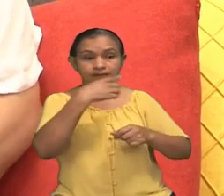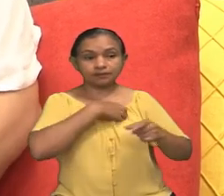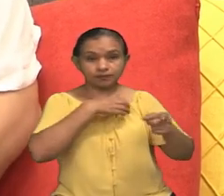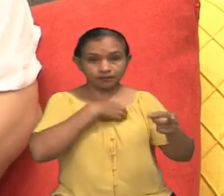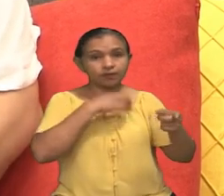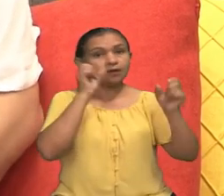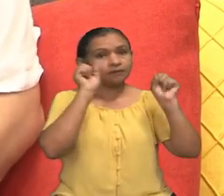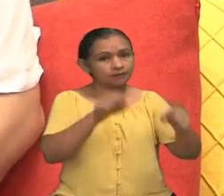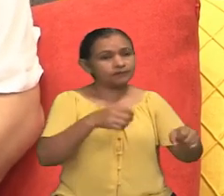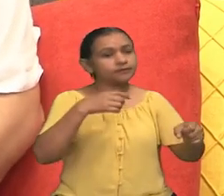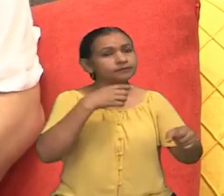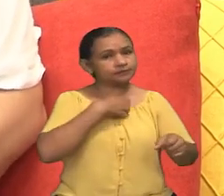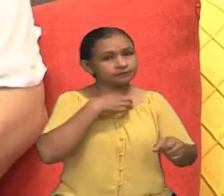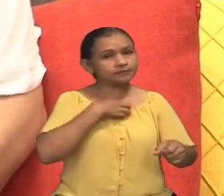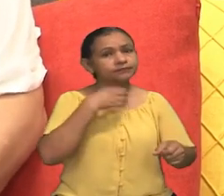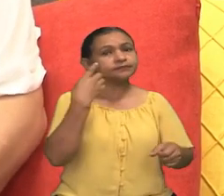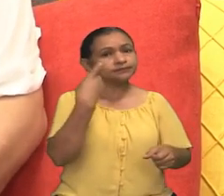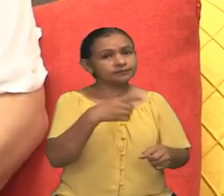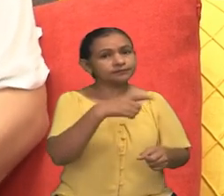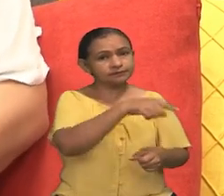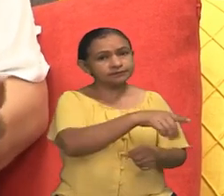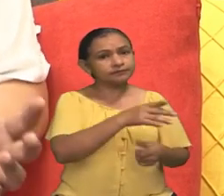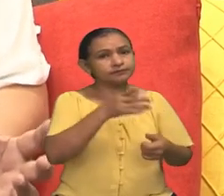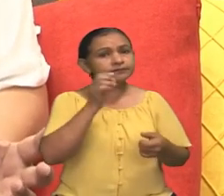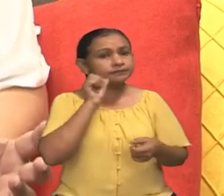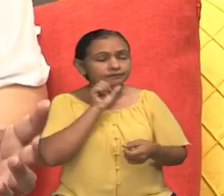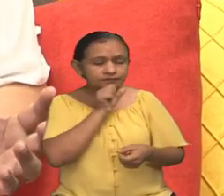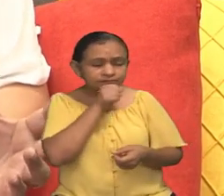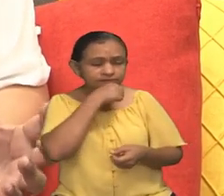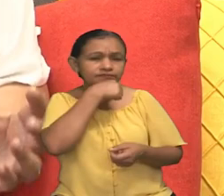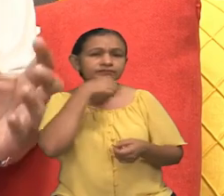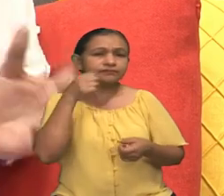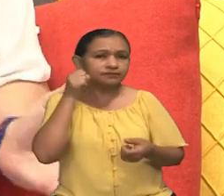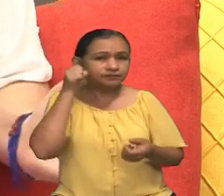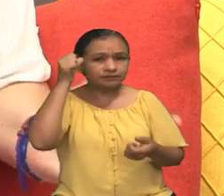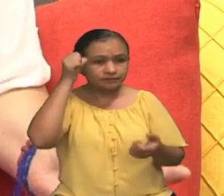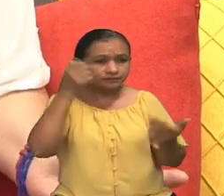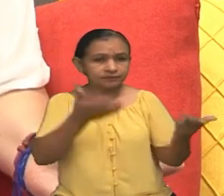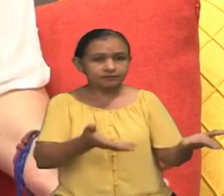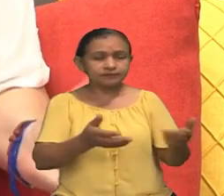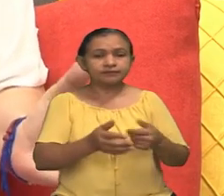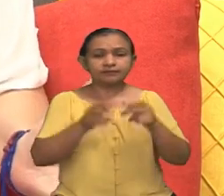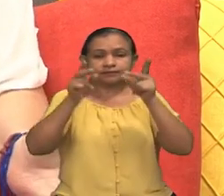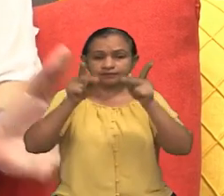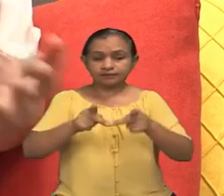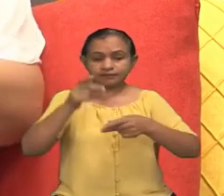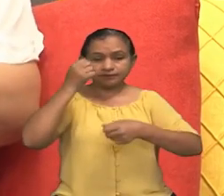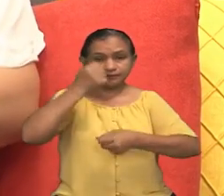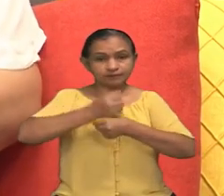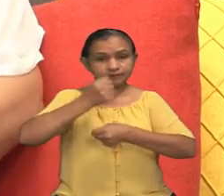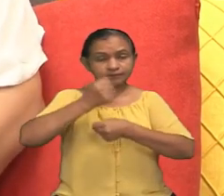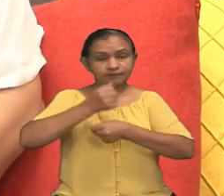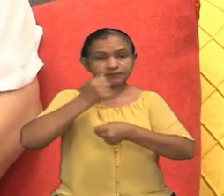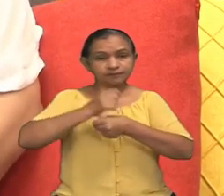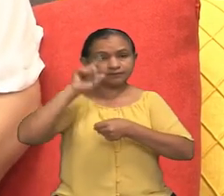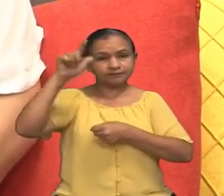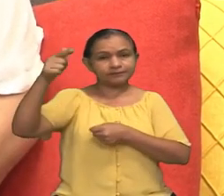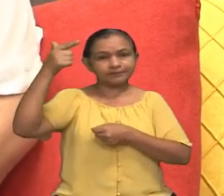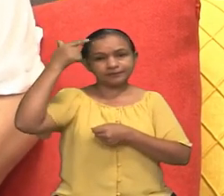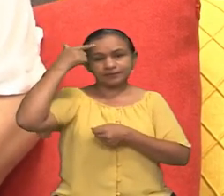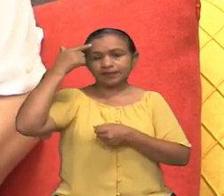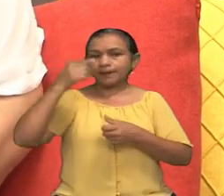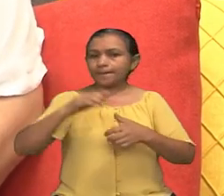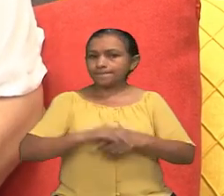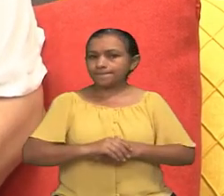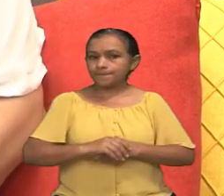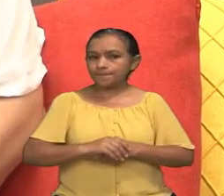protagonista. Porque nosotros, los trabajadores del Estado, no